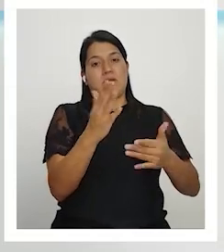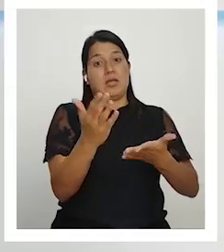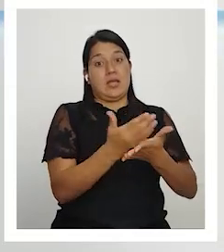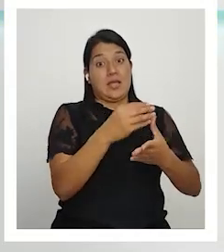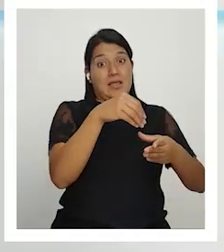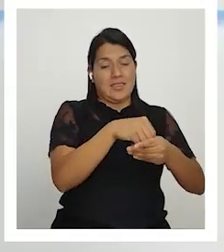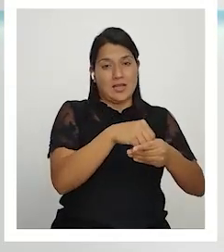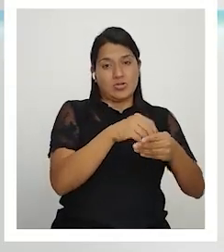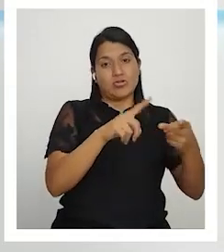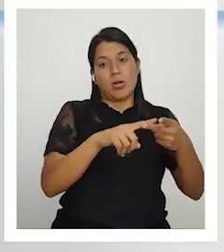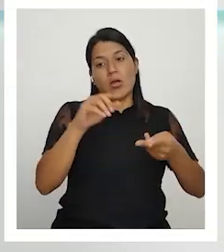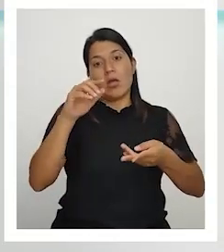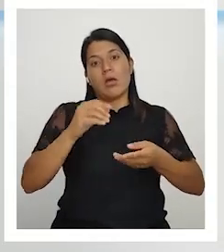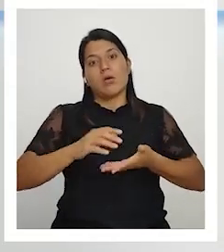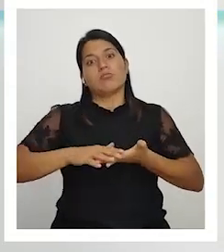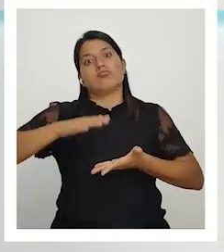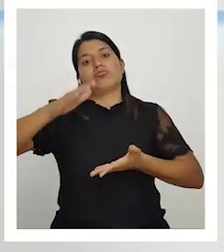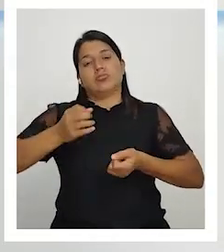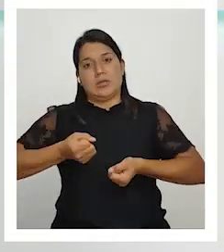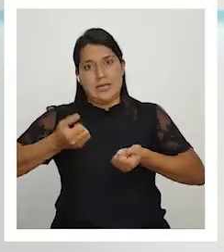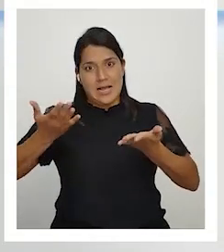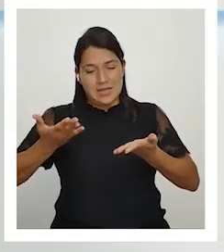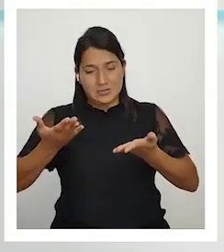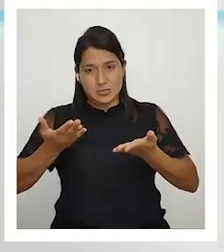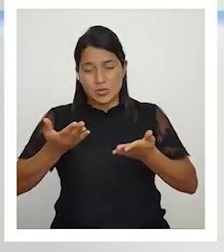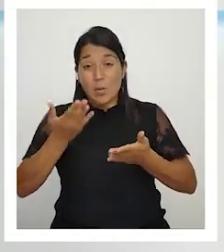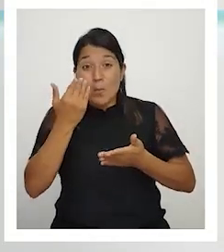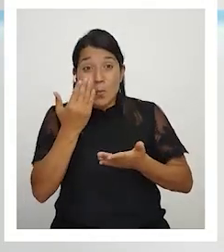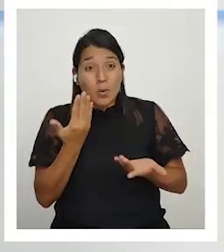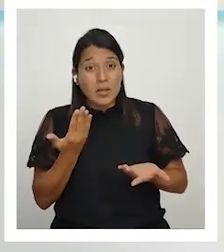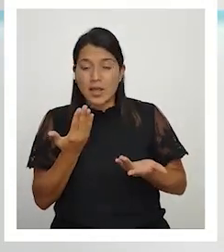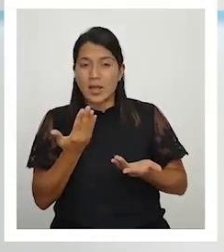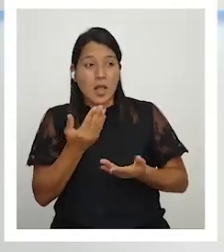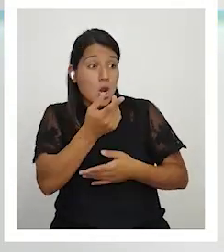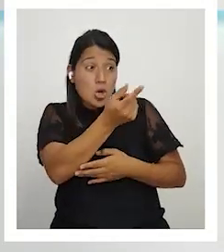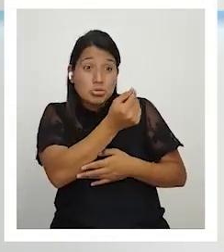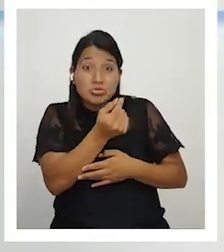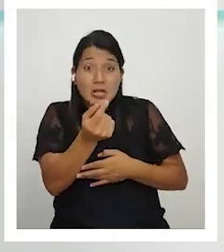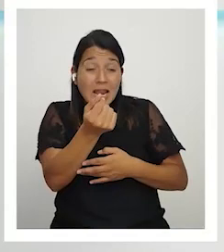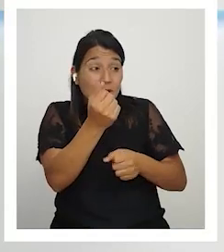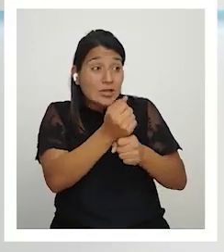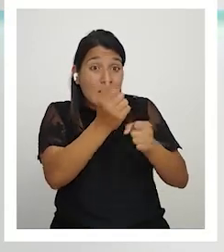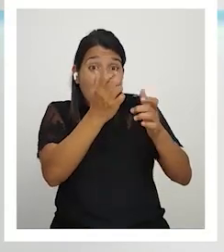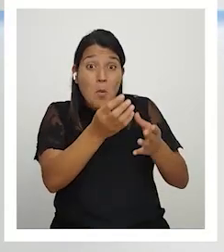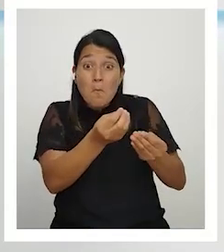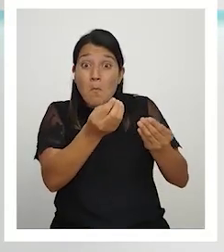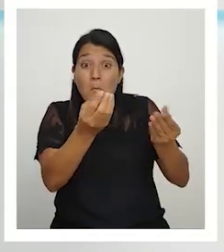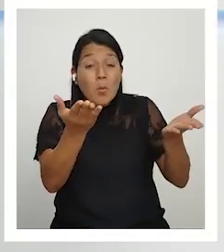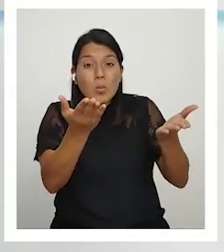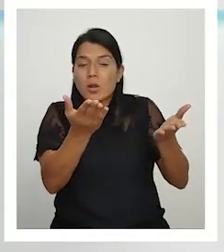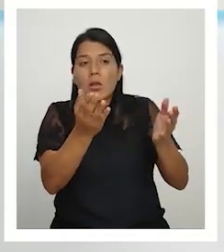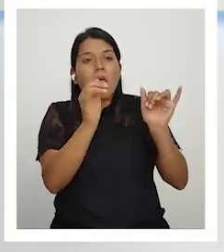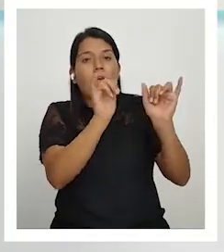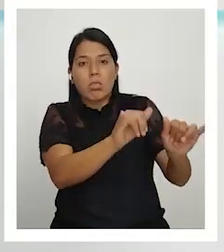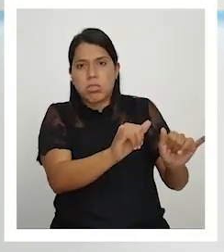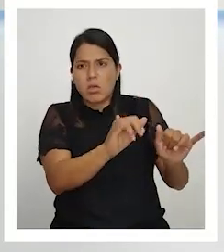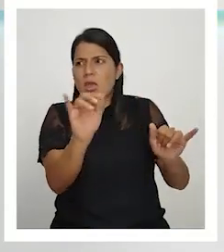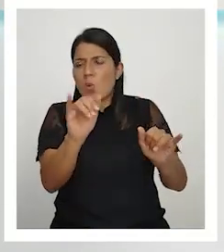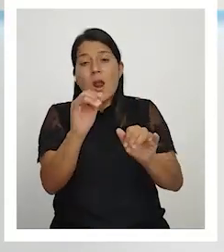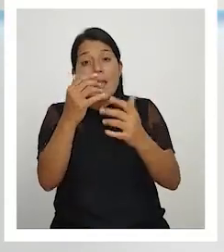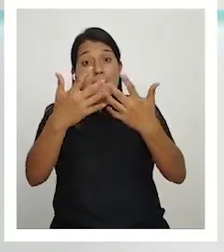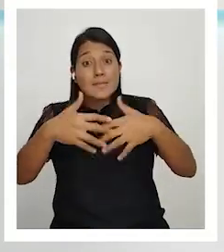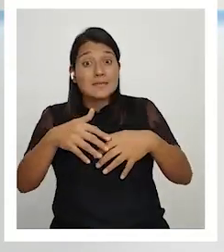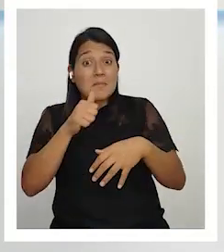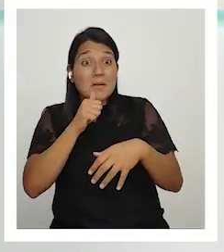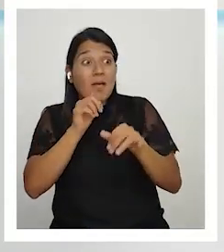por lo menos en la mayoría, es que los salarios no se incrementan hace mucho tiempo, ¿verdad? No solo del sector público, también del sector